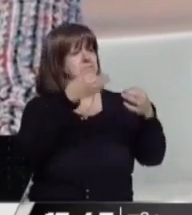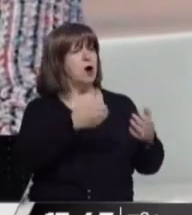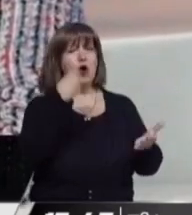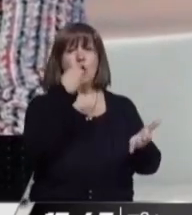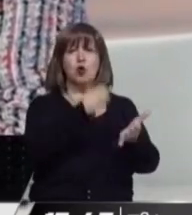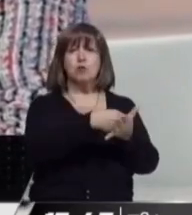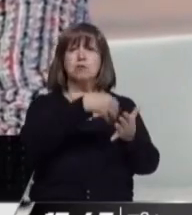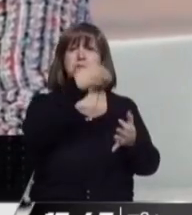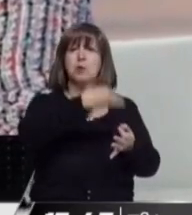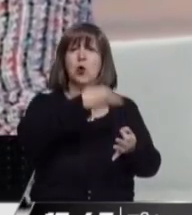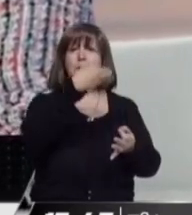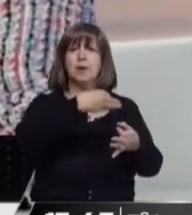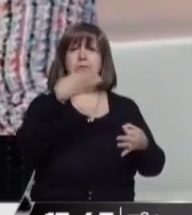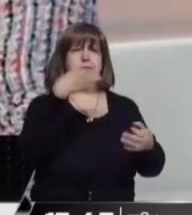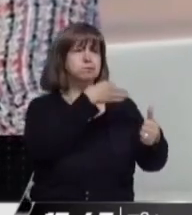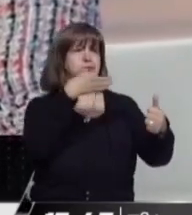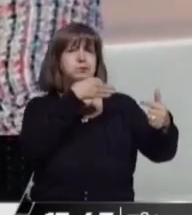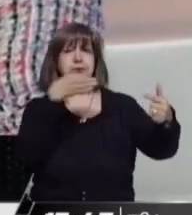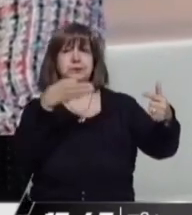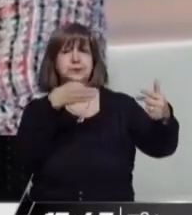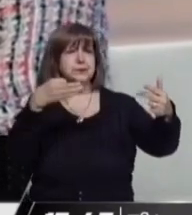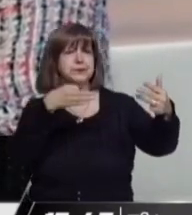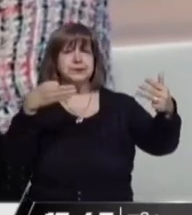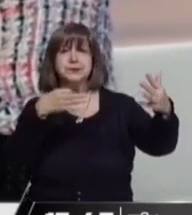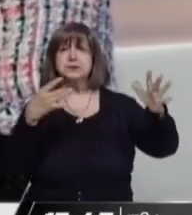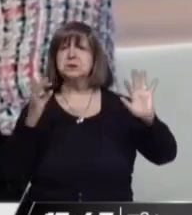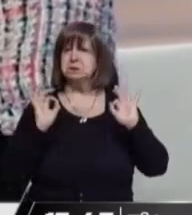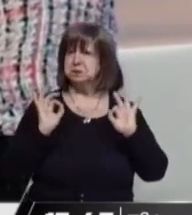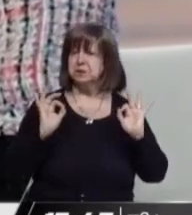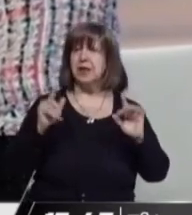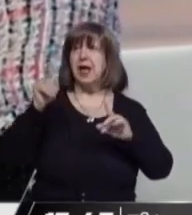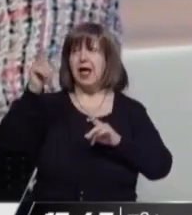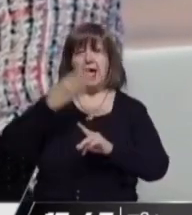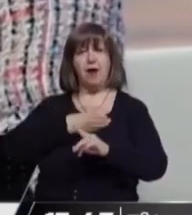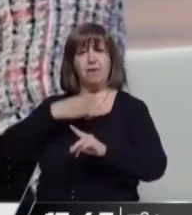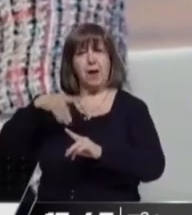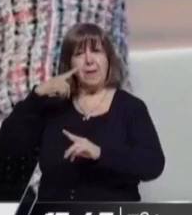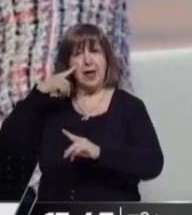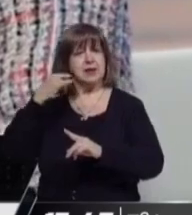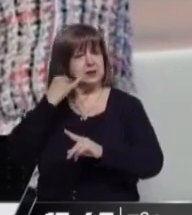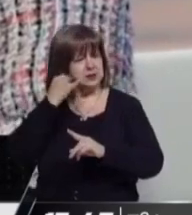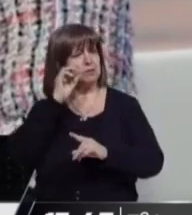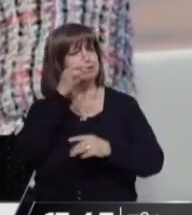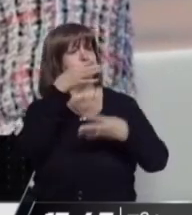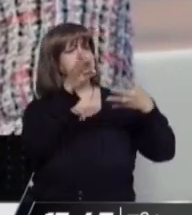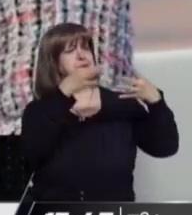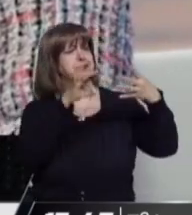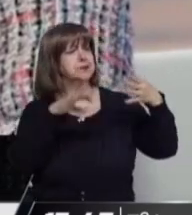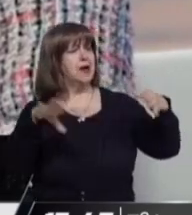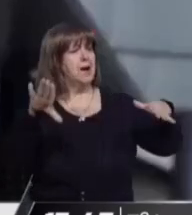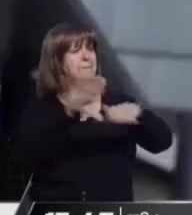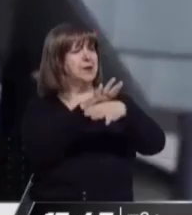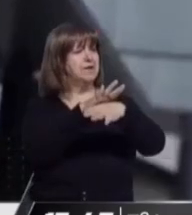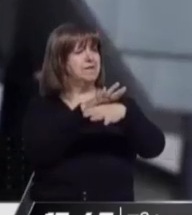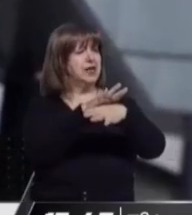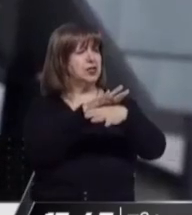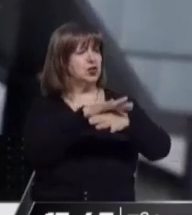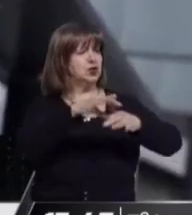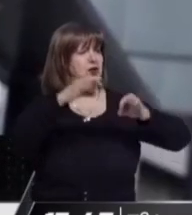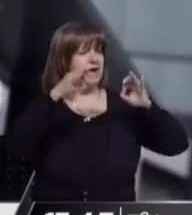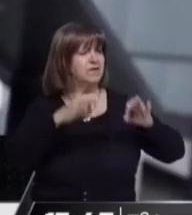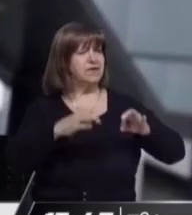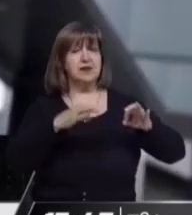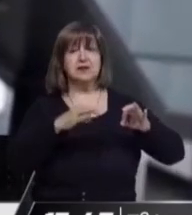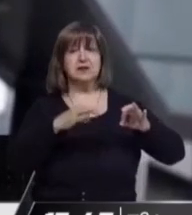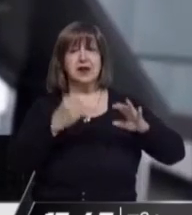sobrecumplido las metas. El fondo dio a conocer que su staff técnico aprobó la octava revisión del acuerdo con Argentina sobre las